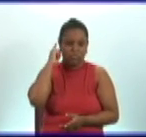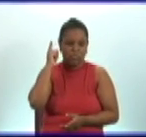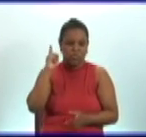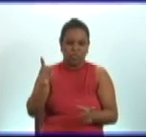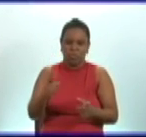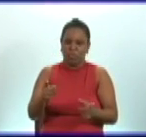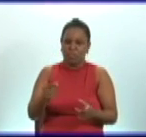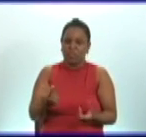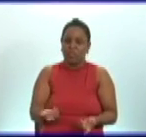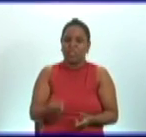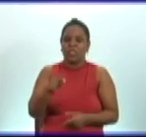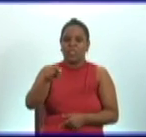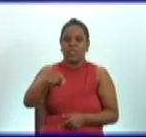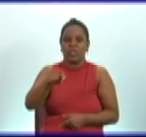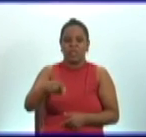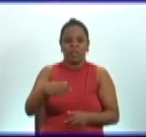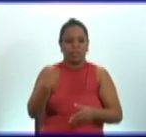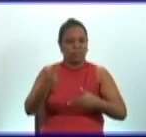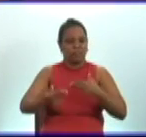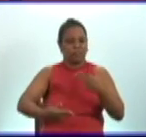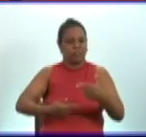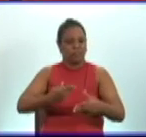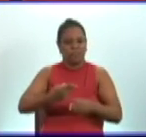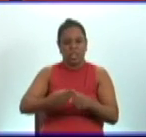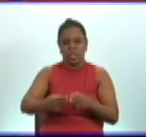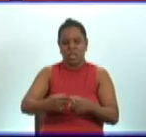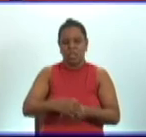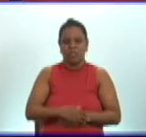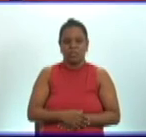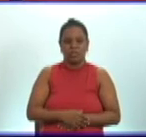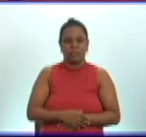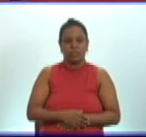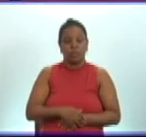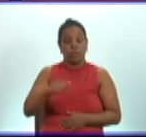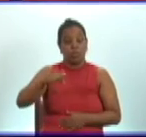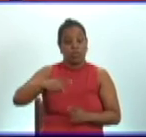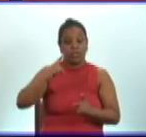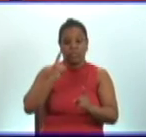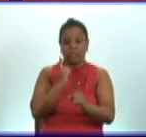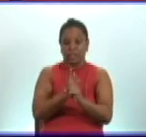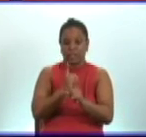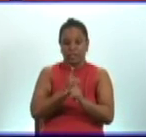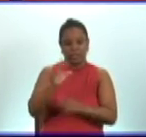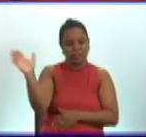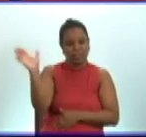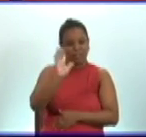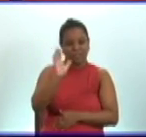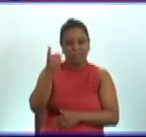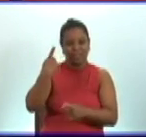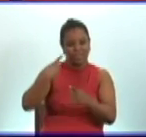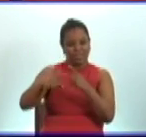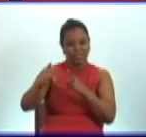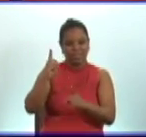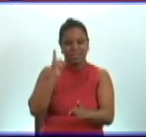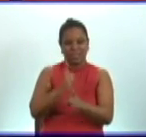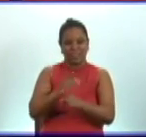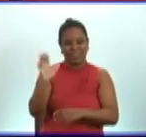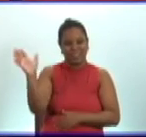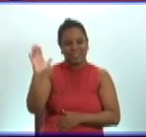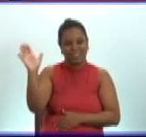los resultados de este suceso. Te propongo entonces, con esta tarea, pues nos estamos despidiendo. Hasta el próximo encuentro.